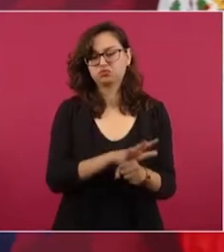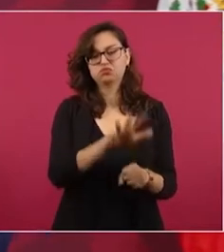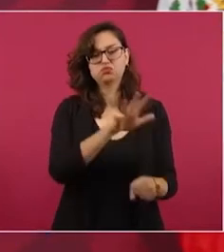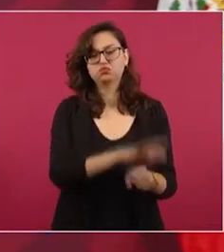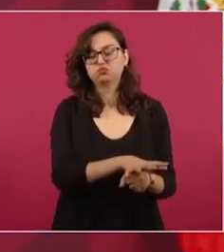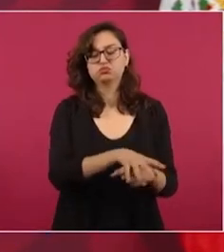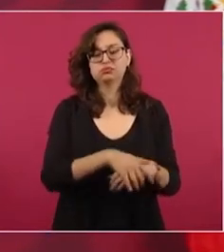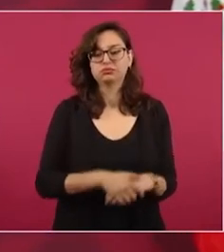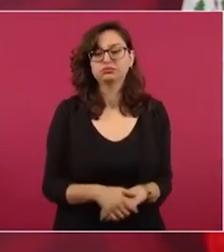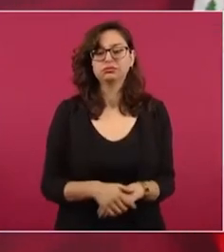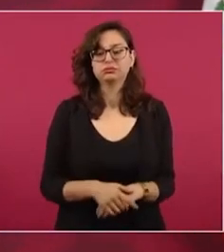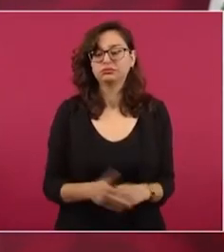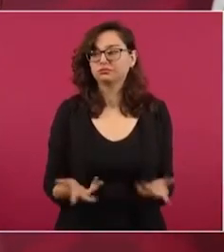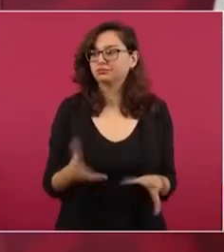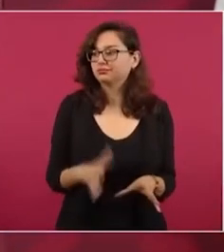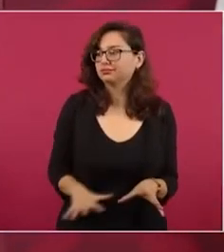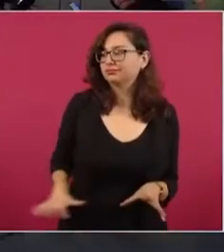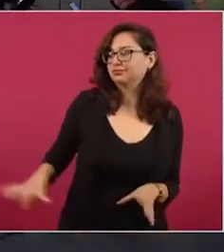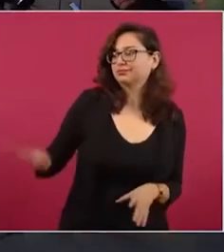No es lo mismo que vote